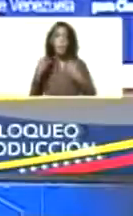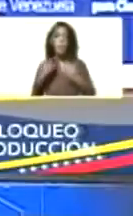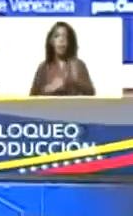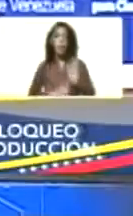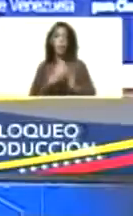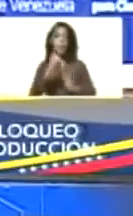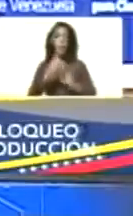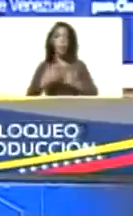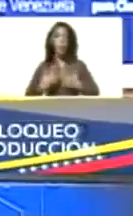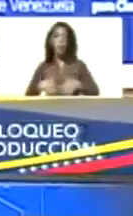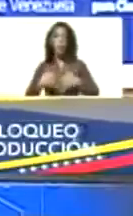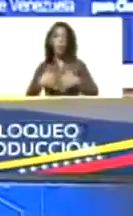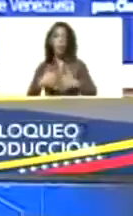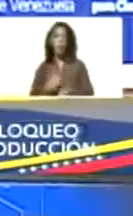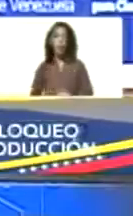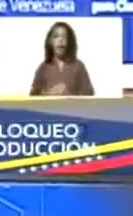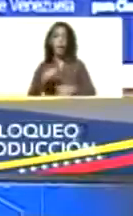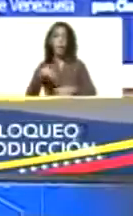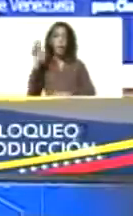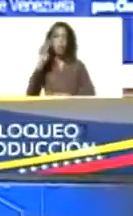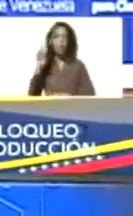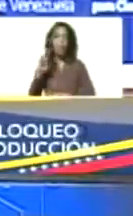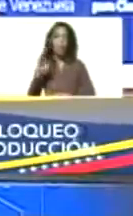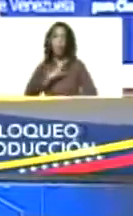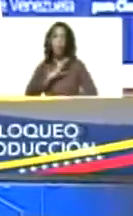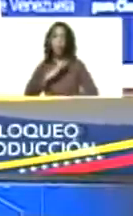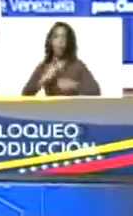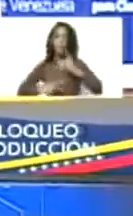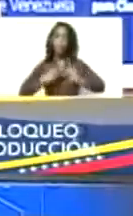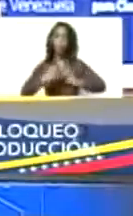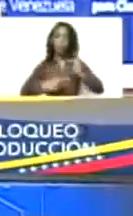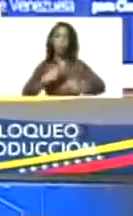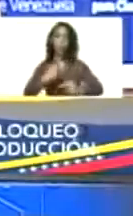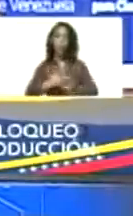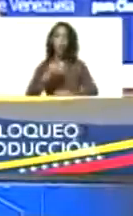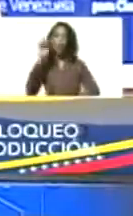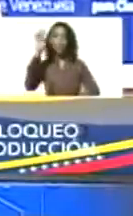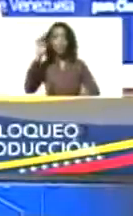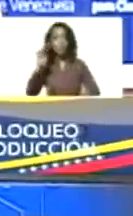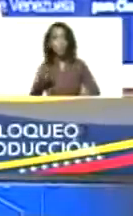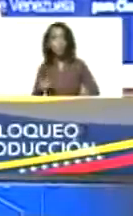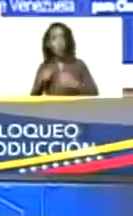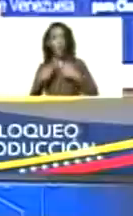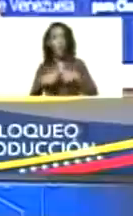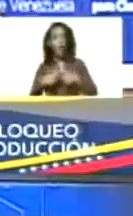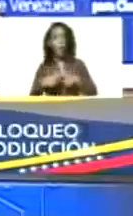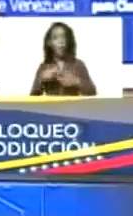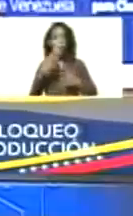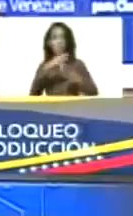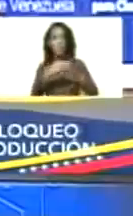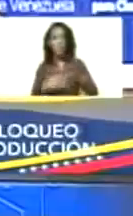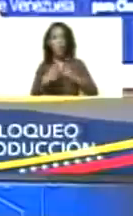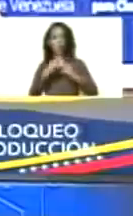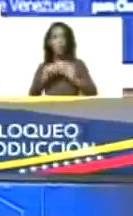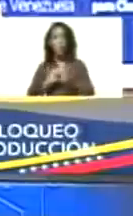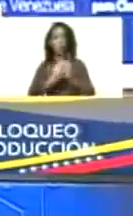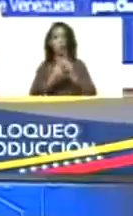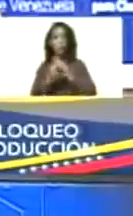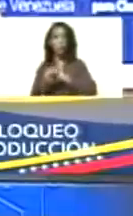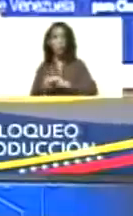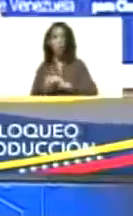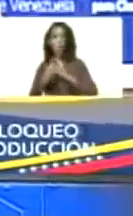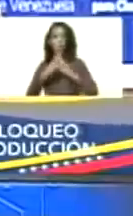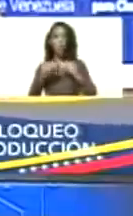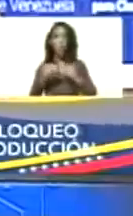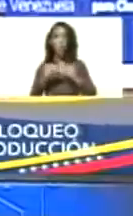industrial. En Venezuela tenemos que producir todas las piezas, todos los repuestos, todas